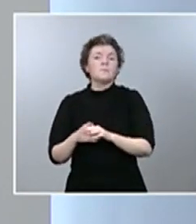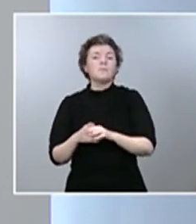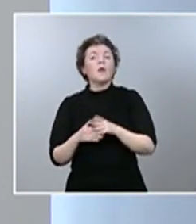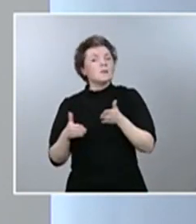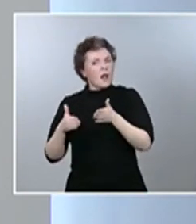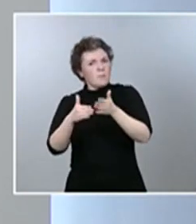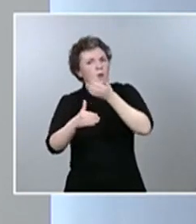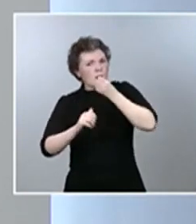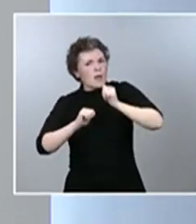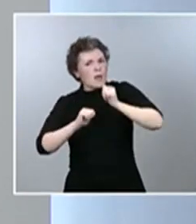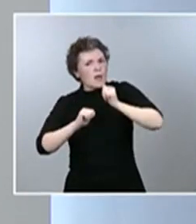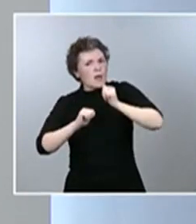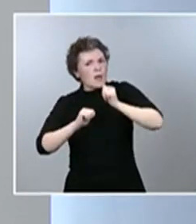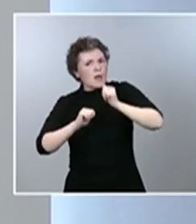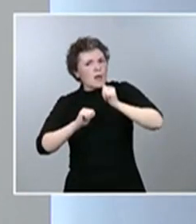hay que perseverar.